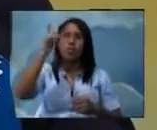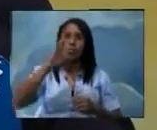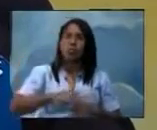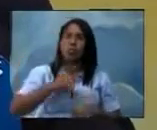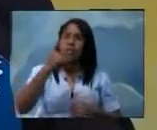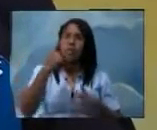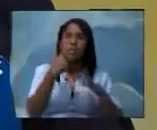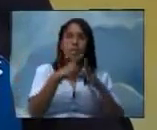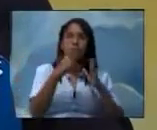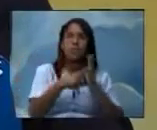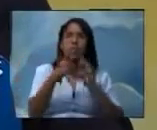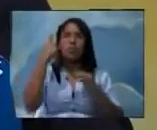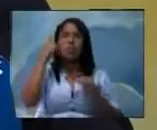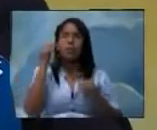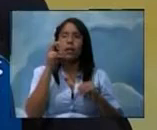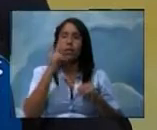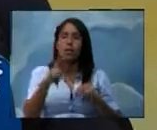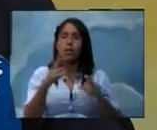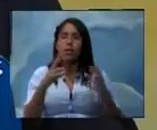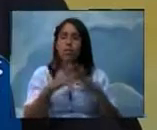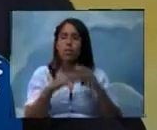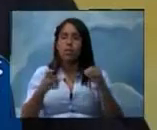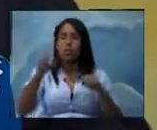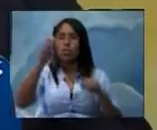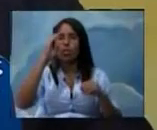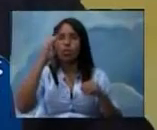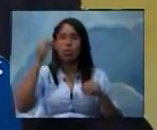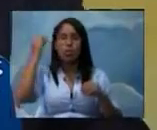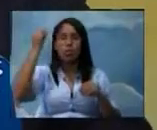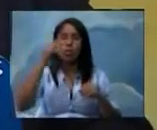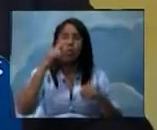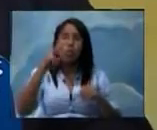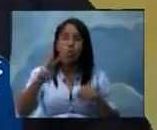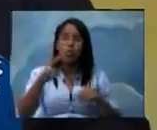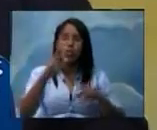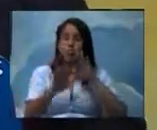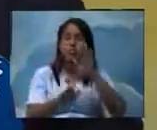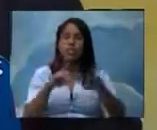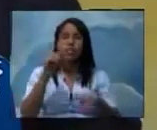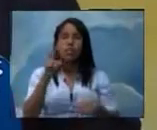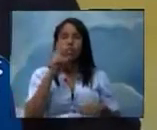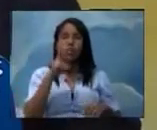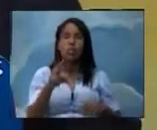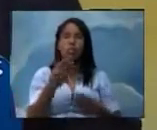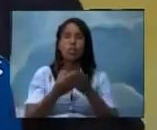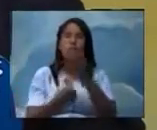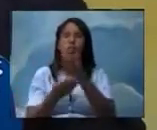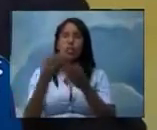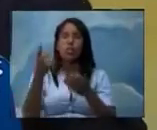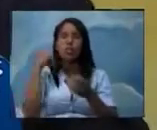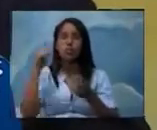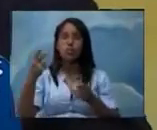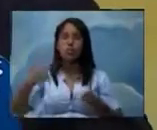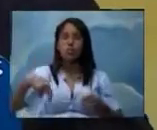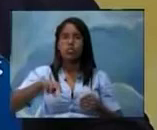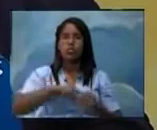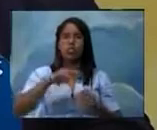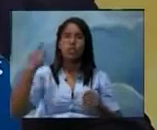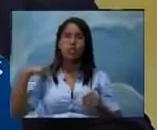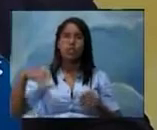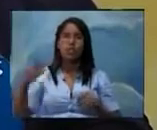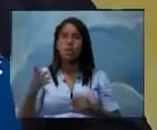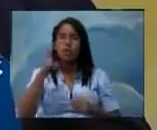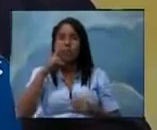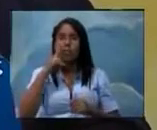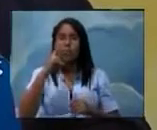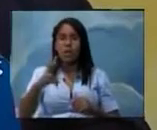tan detallista para observar todo. Vio los pies y también vio los dedos. Por eso nosotros tenemos